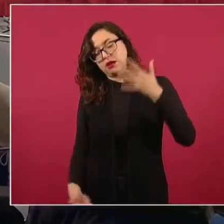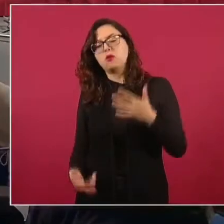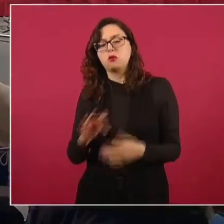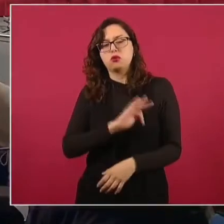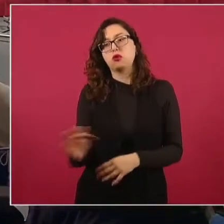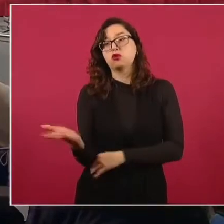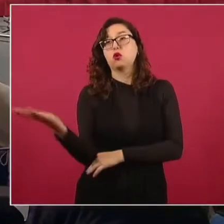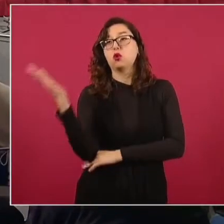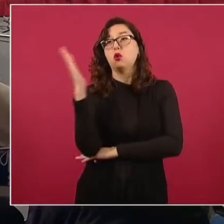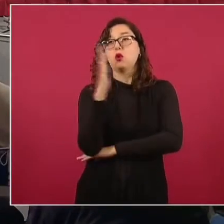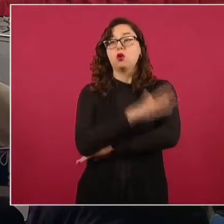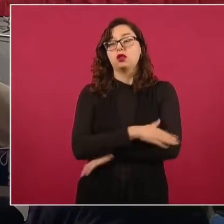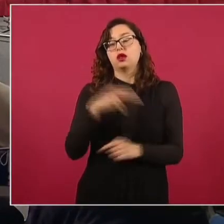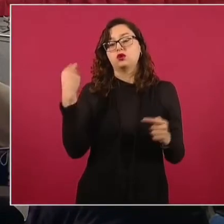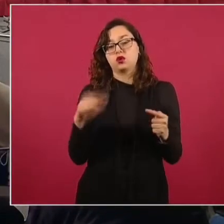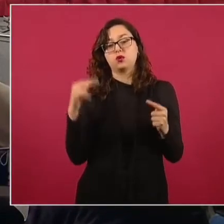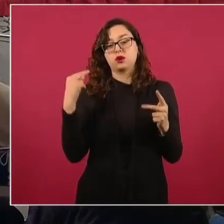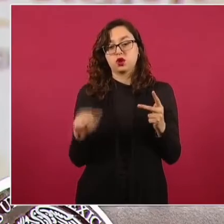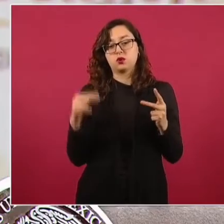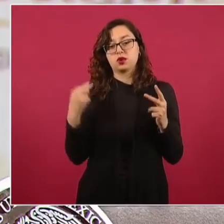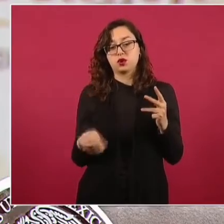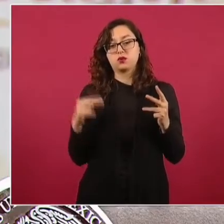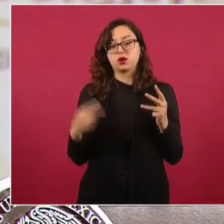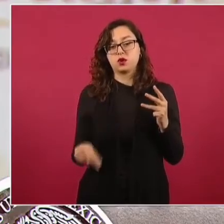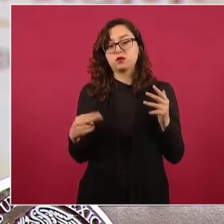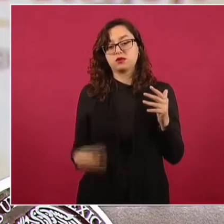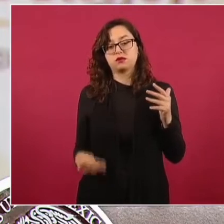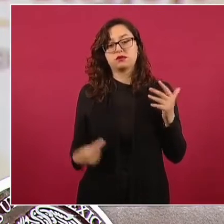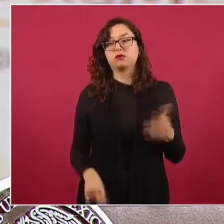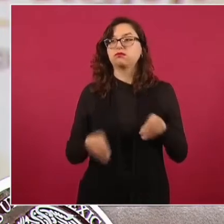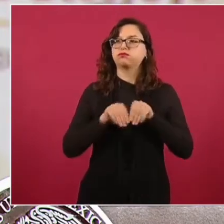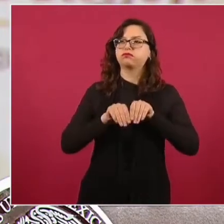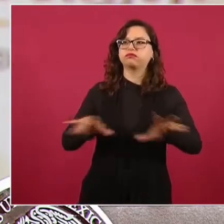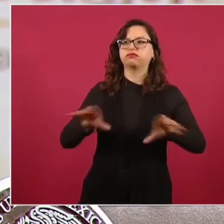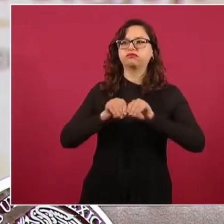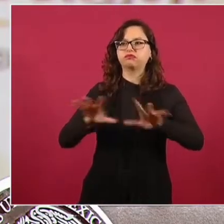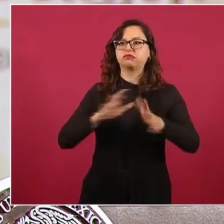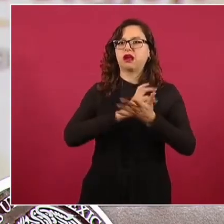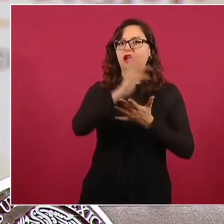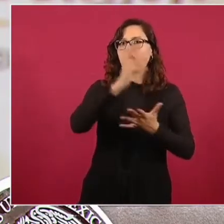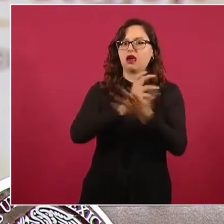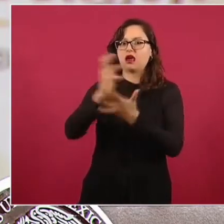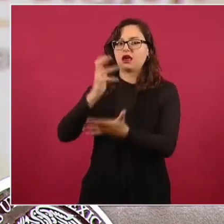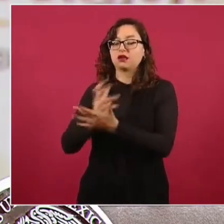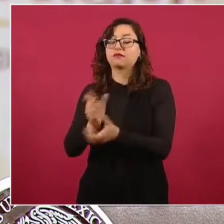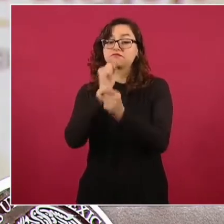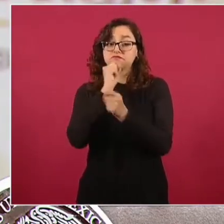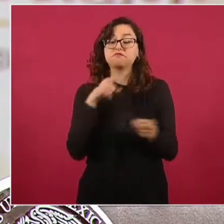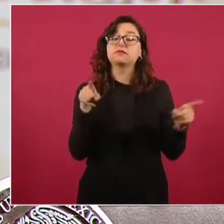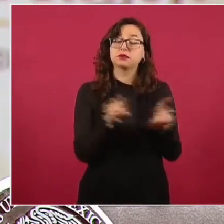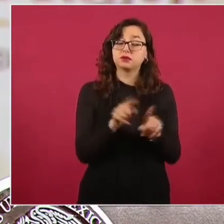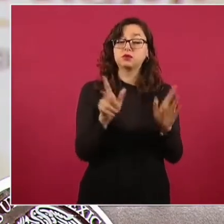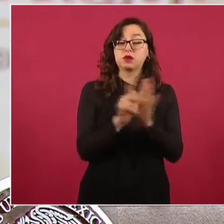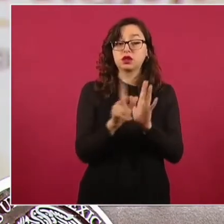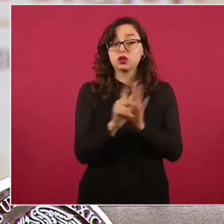aquí. Y ahora presentamos los medios que publicaron columnas y titulares amarillistas durante la campaña del fin de